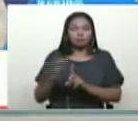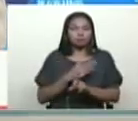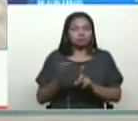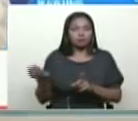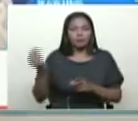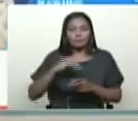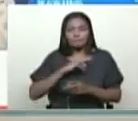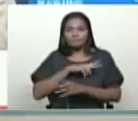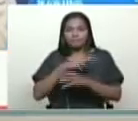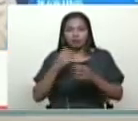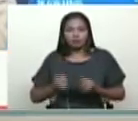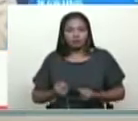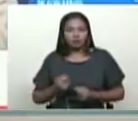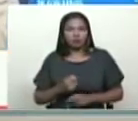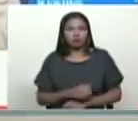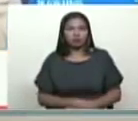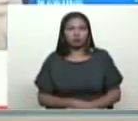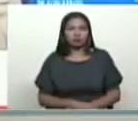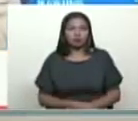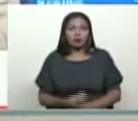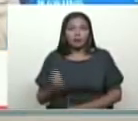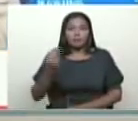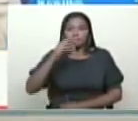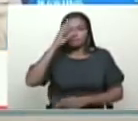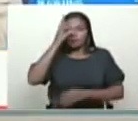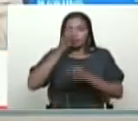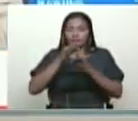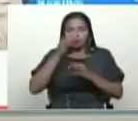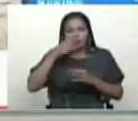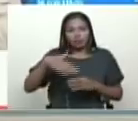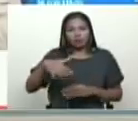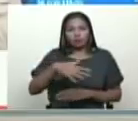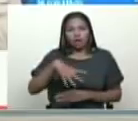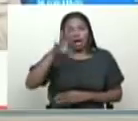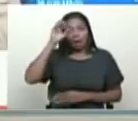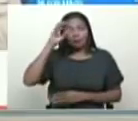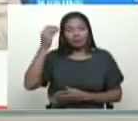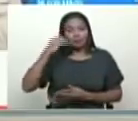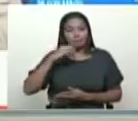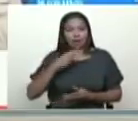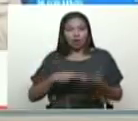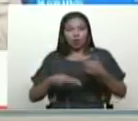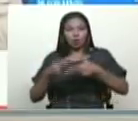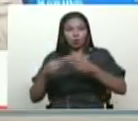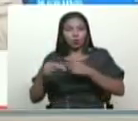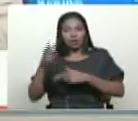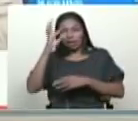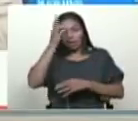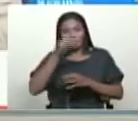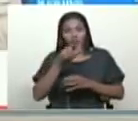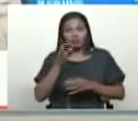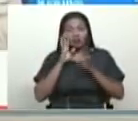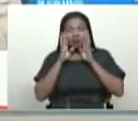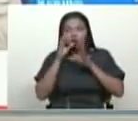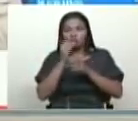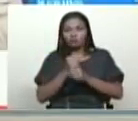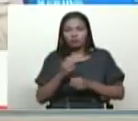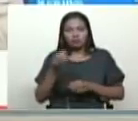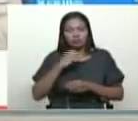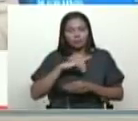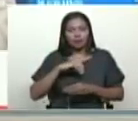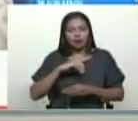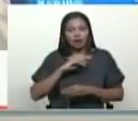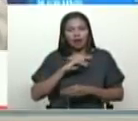popular. Más fe en el pueblo. Hay que aprender a construir la fe, la confianza en las fuerzas del